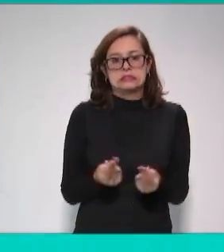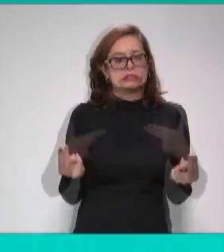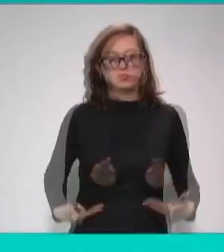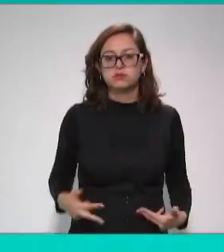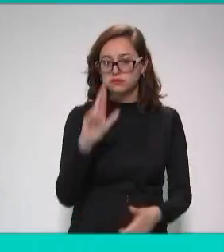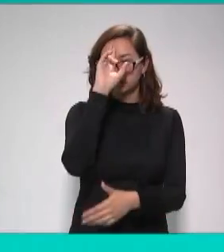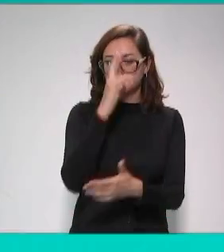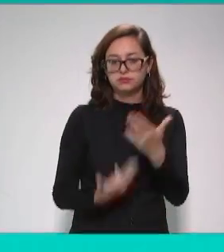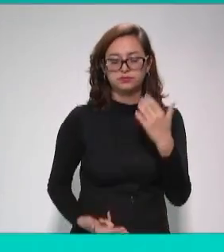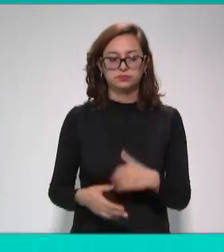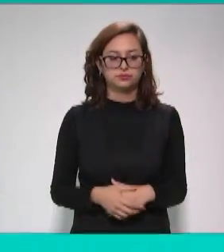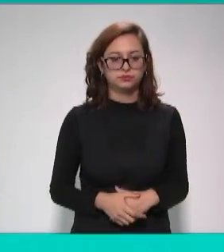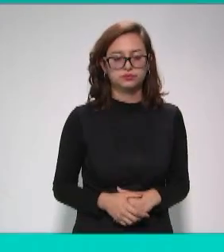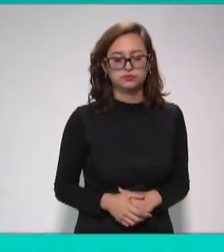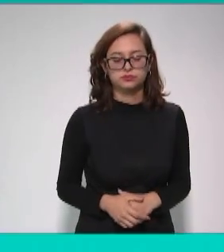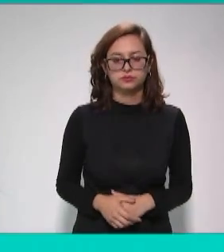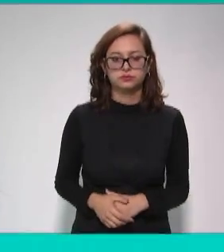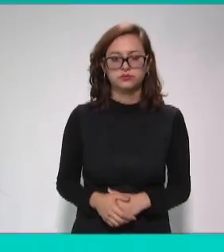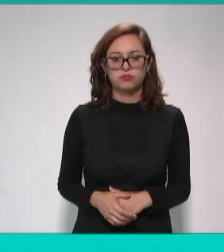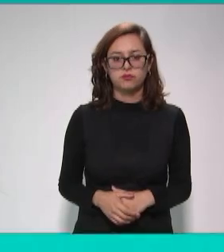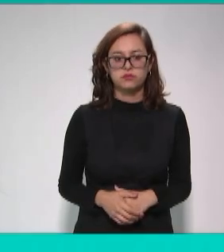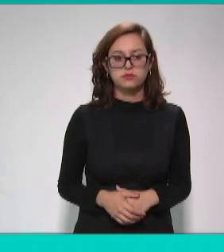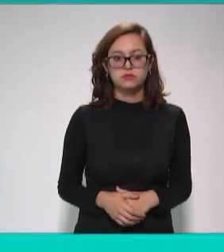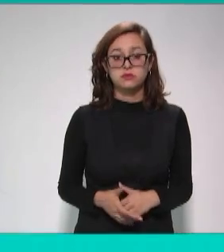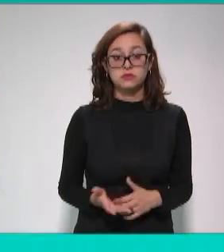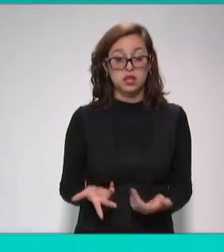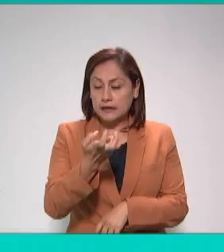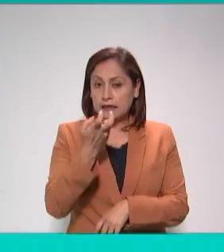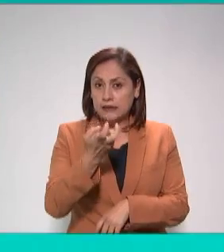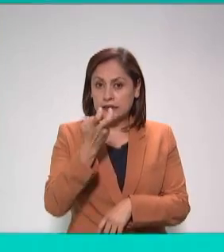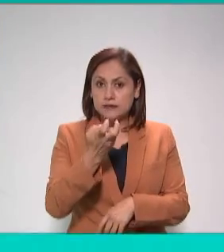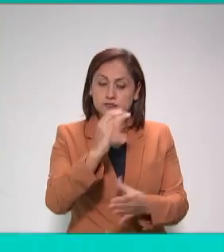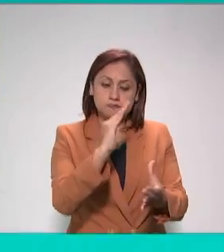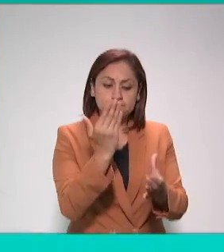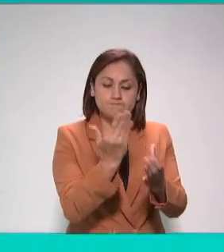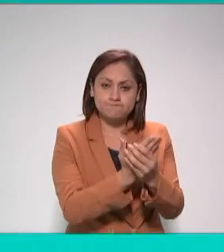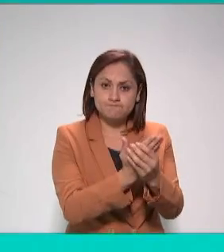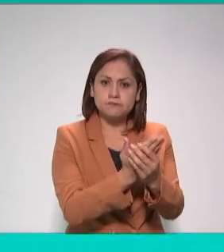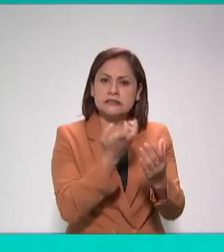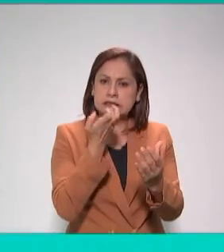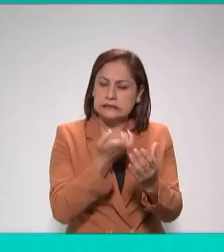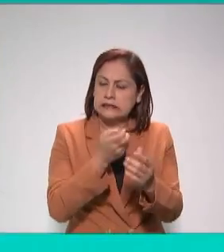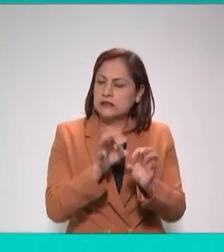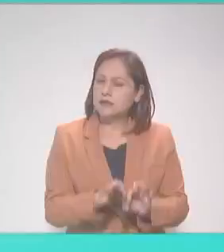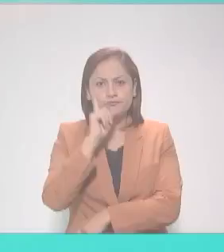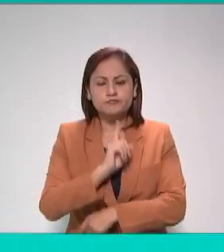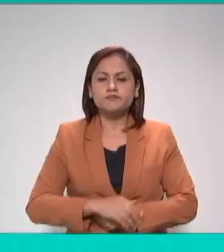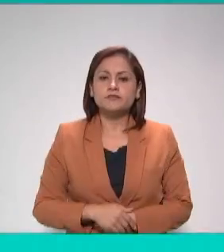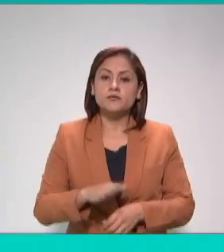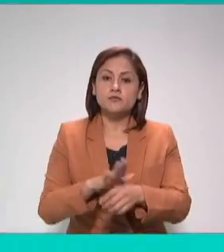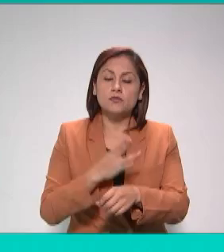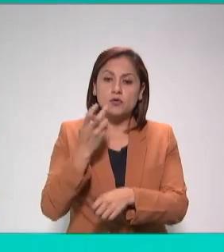con los archivos uno de los elementos más importantes para garantizar el desempeño ordenado eficaz responsable y transparente de la gestión pública